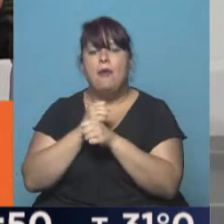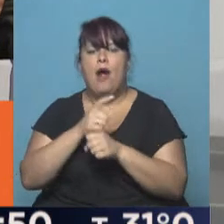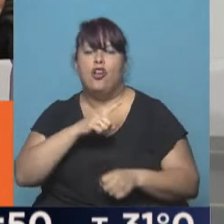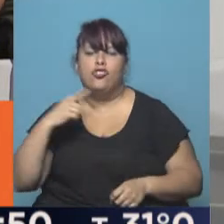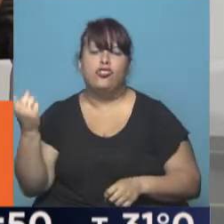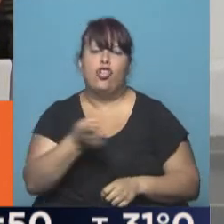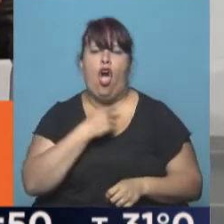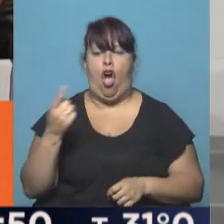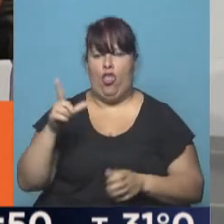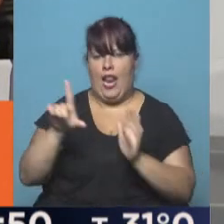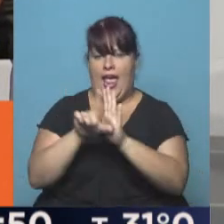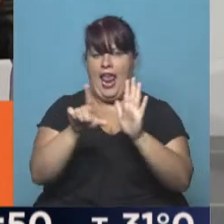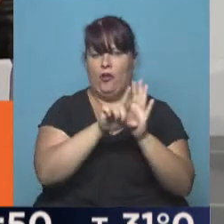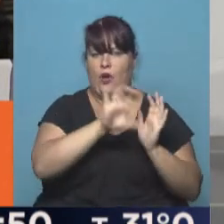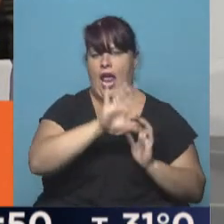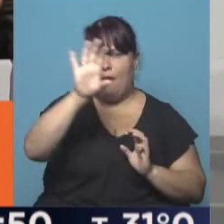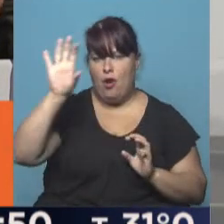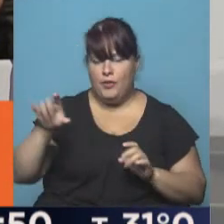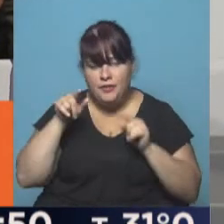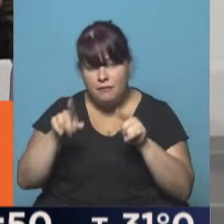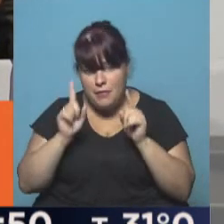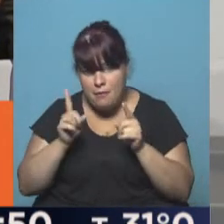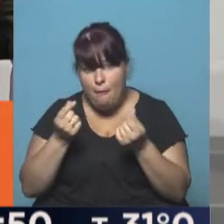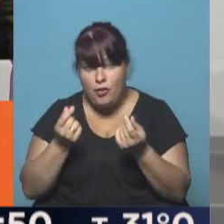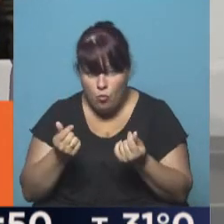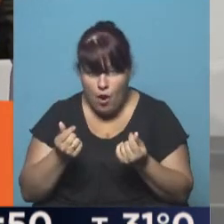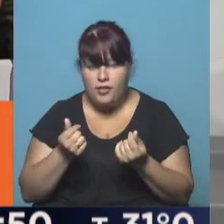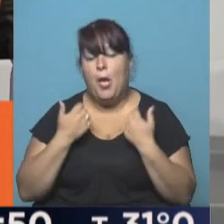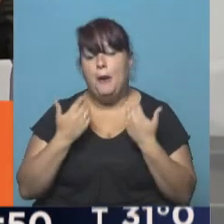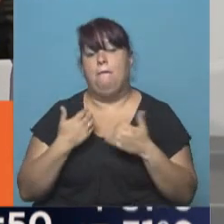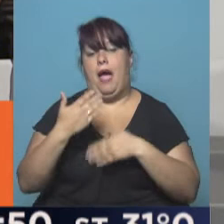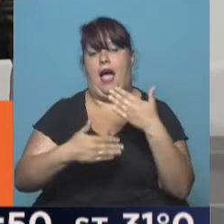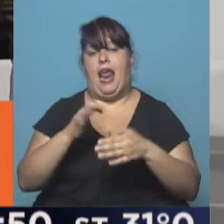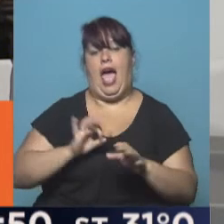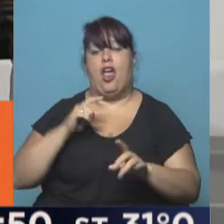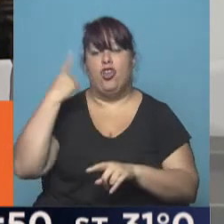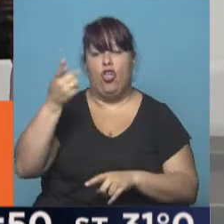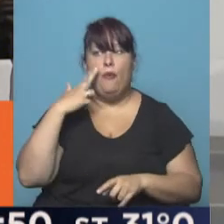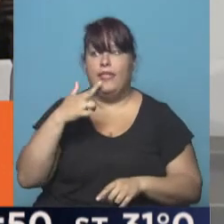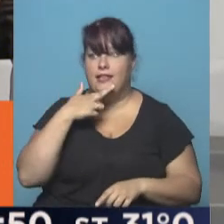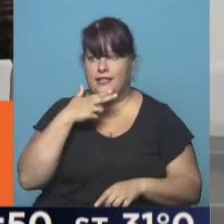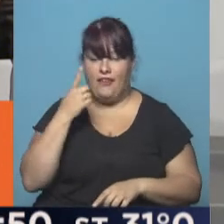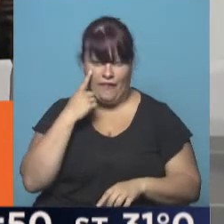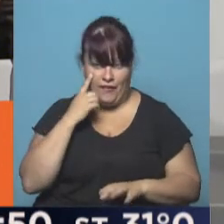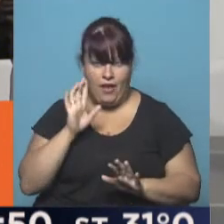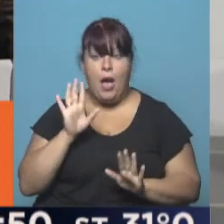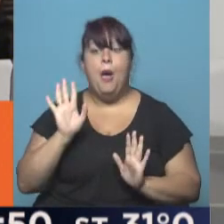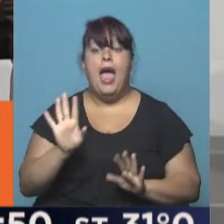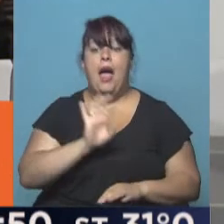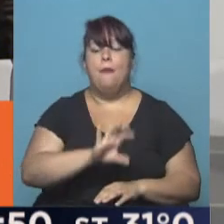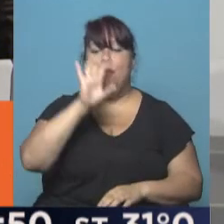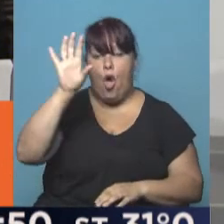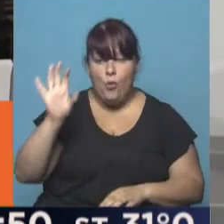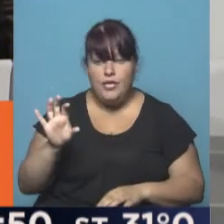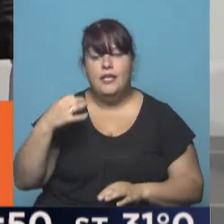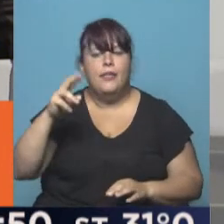las legislaturas provinciales en base a esos presupuestos para funcionar en el año 2017. Y a las provincias se